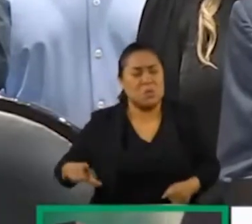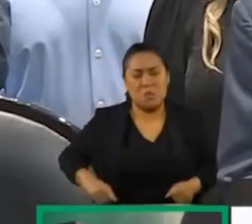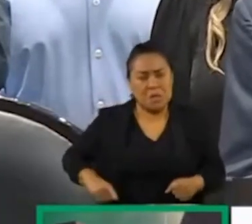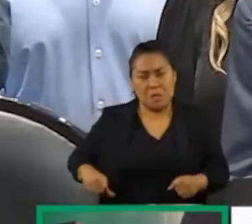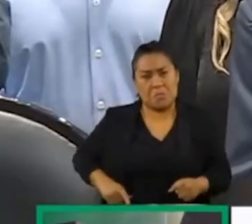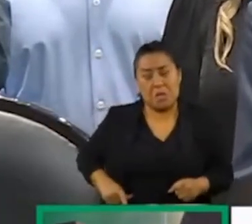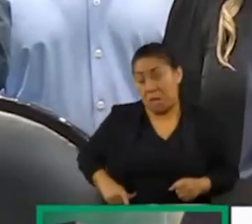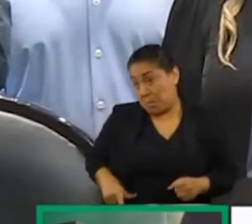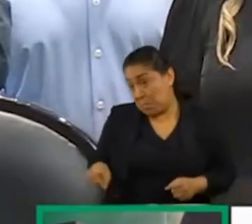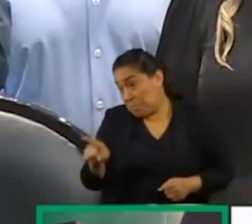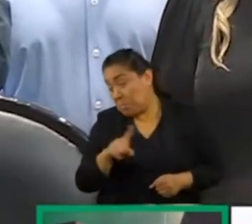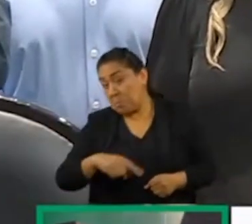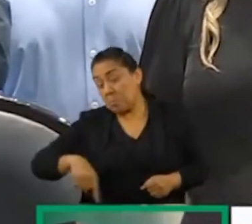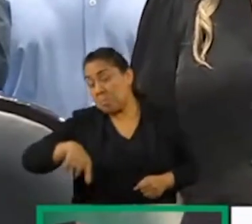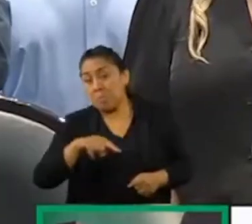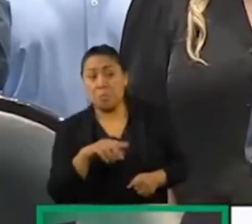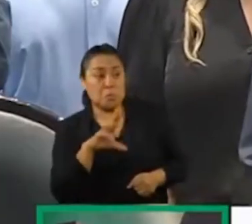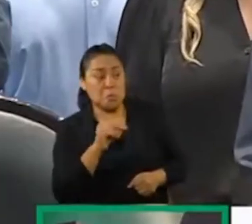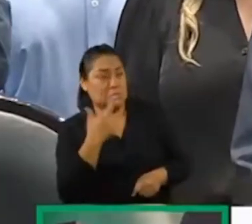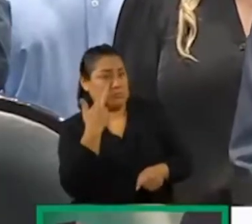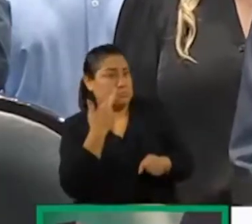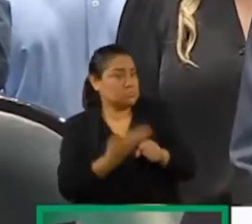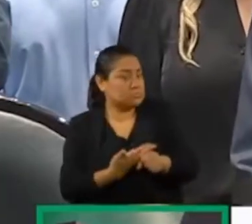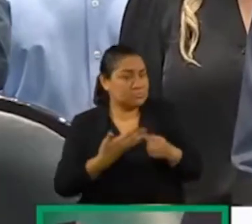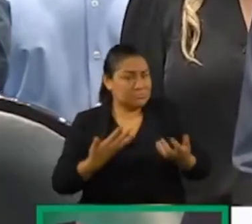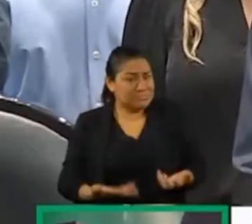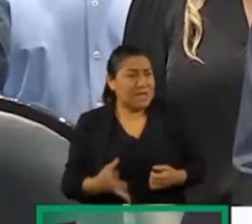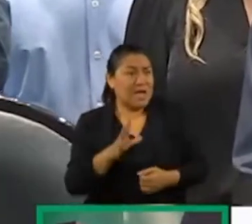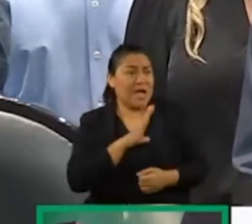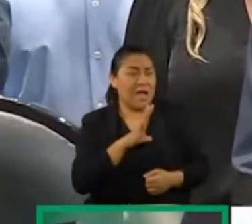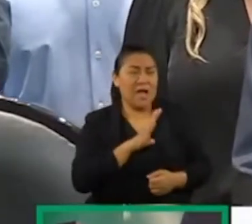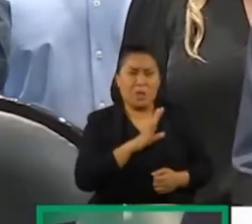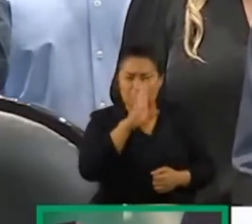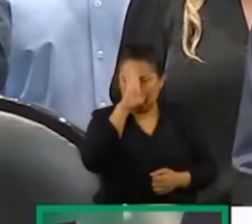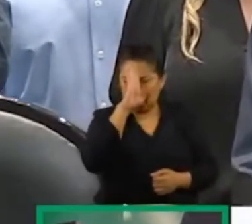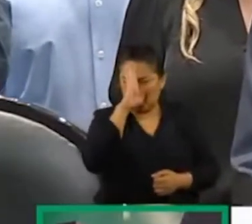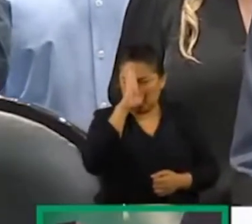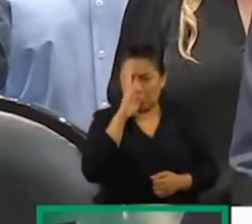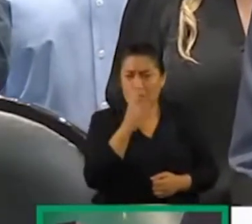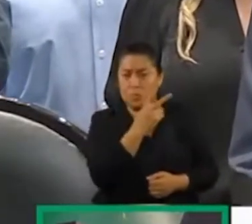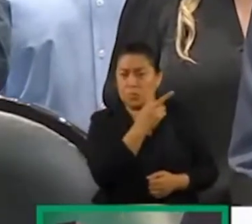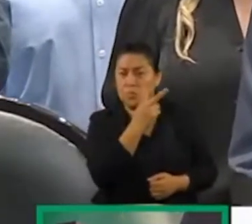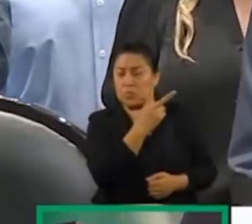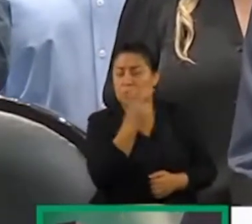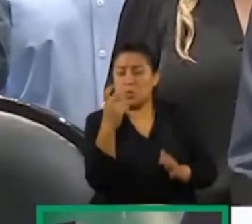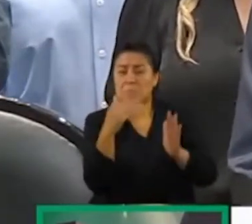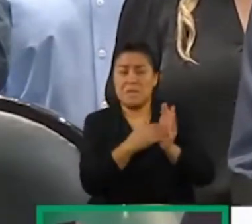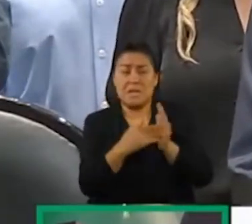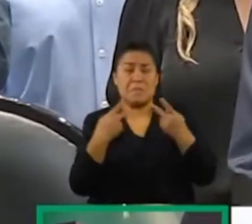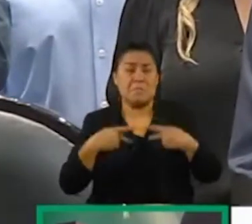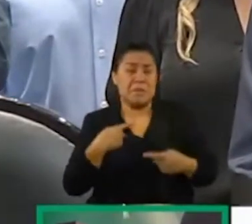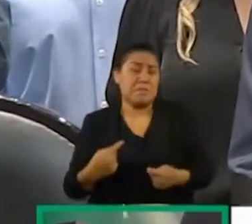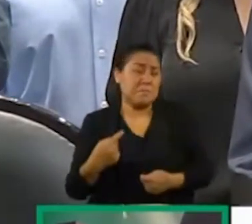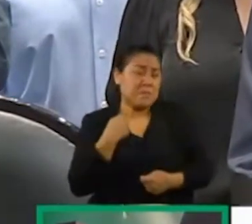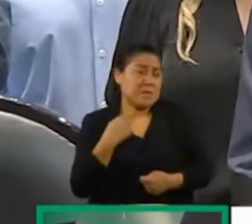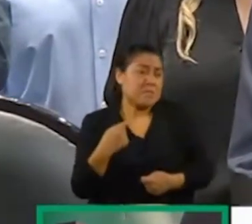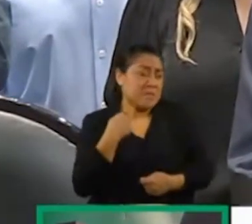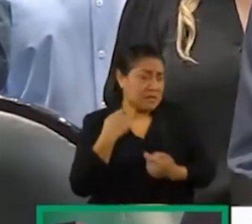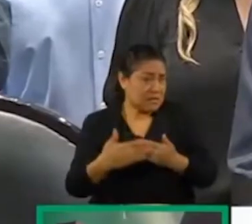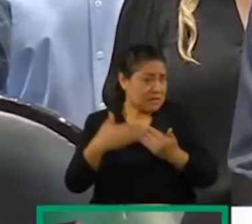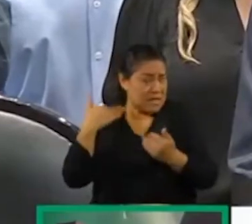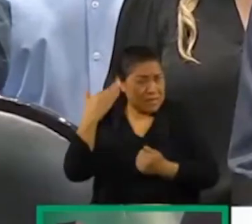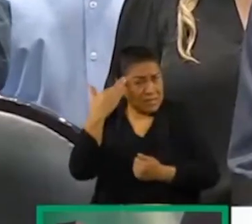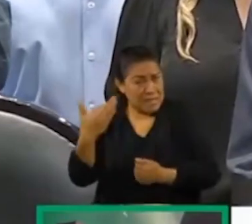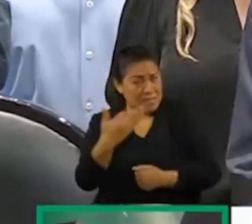hacen cargo de sus casi 200,000 homicidios del pasado sexenio de López Obrador. No se